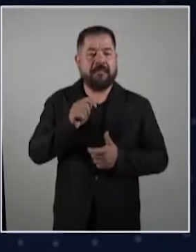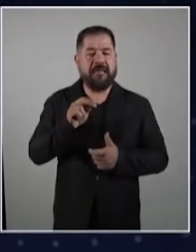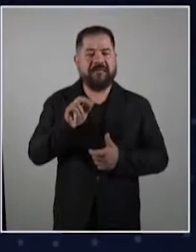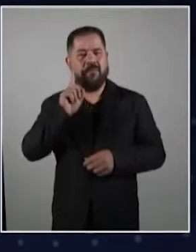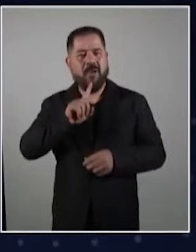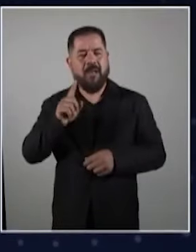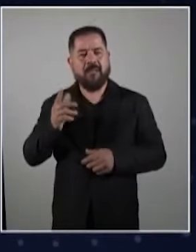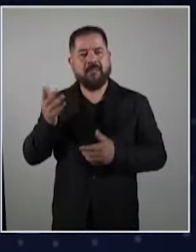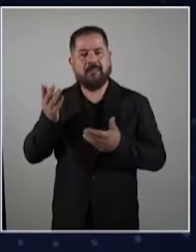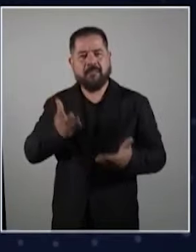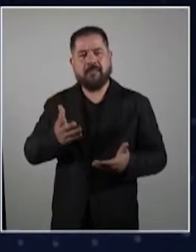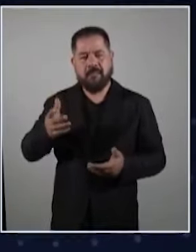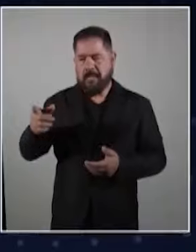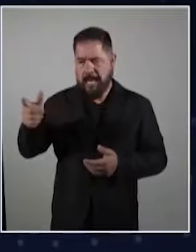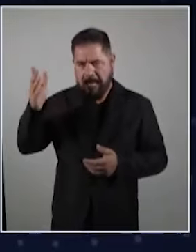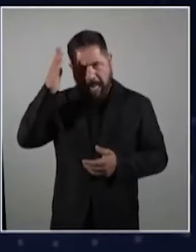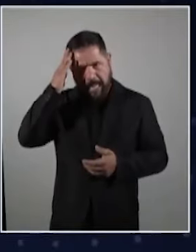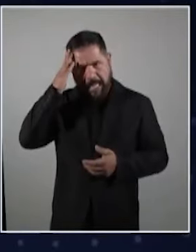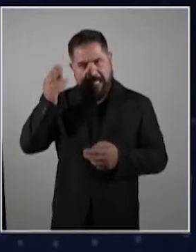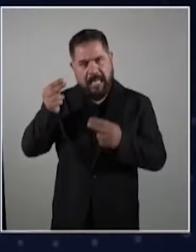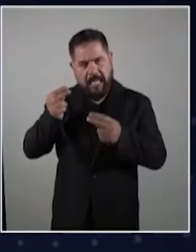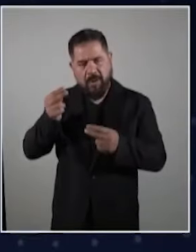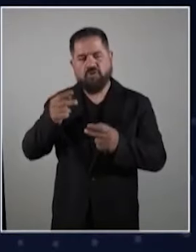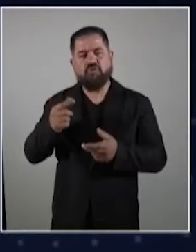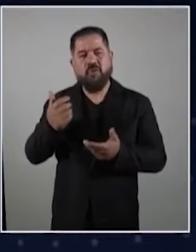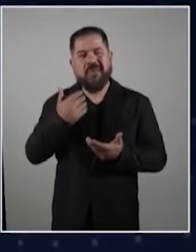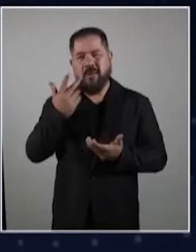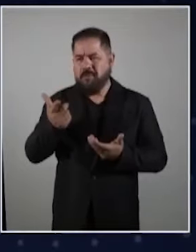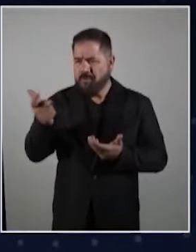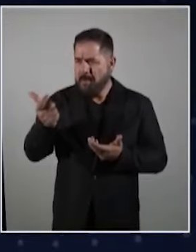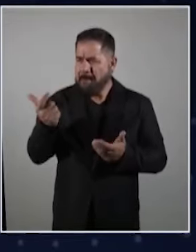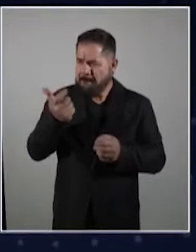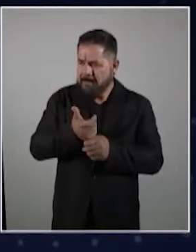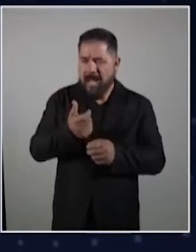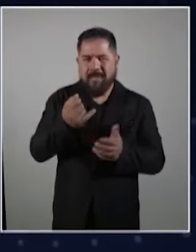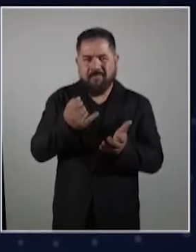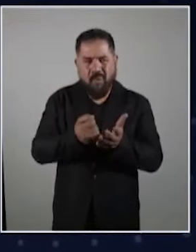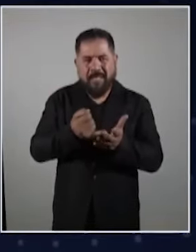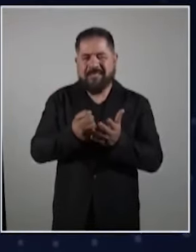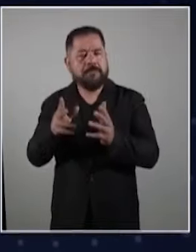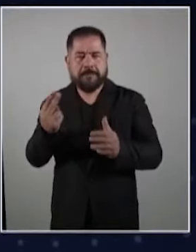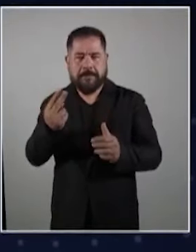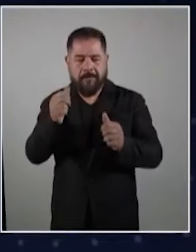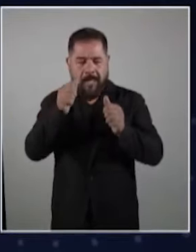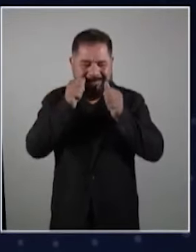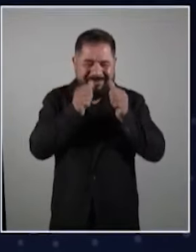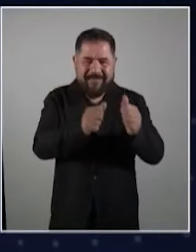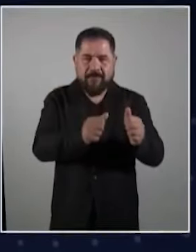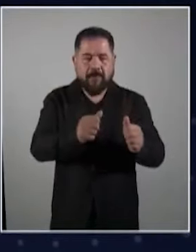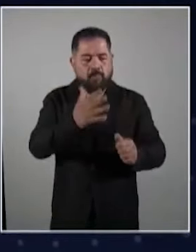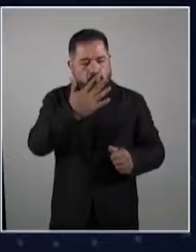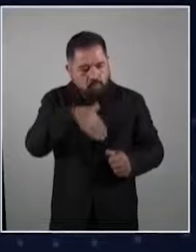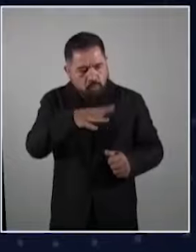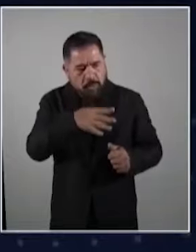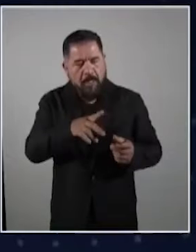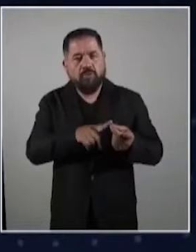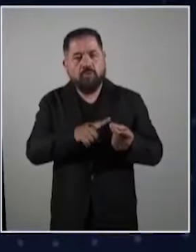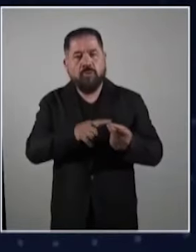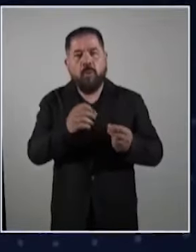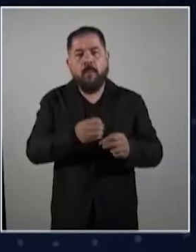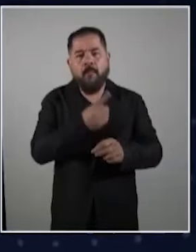mediano comerciante vamos a facilitar todos los trámites y todos los pagos que se puedan y eliminar la burocracia posible realmente Buscar esos nichos de